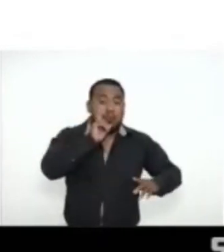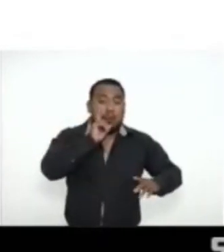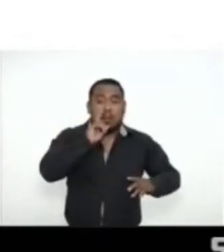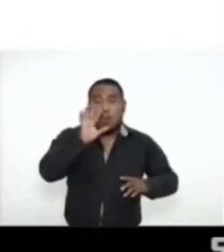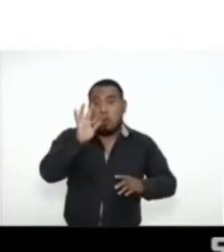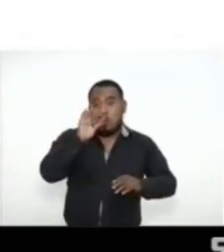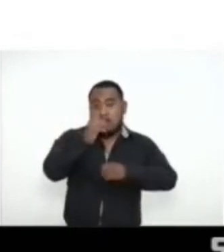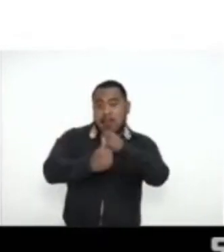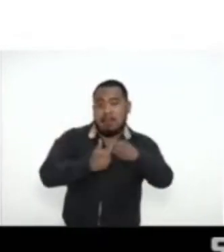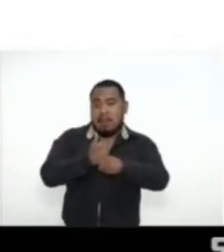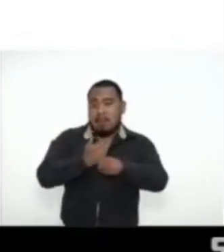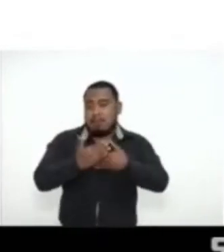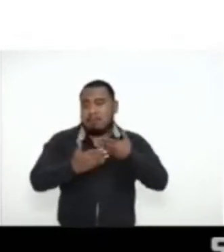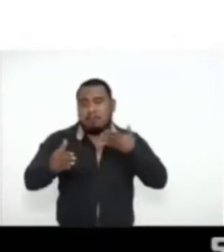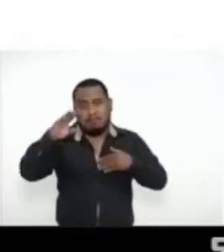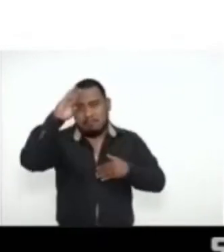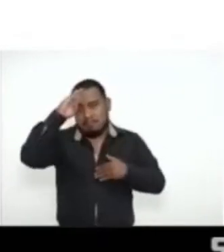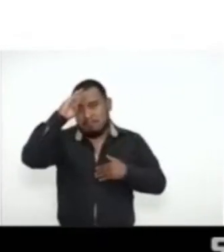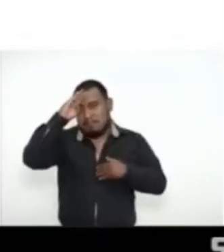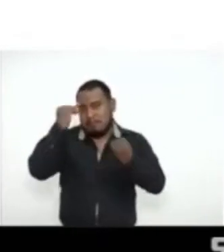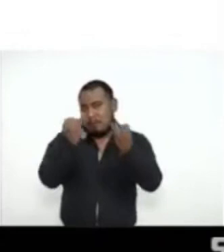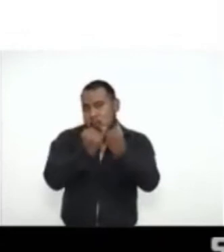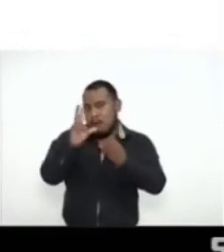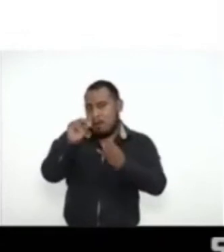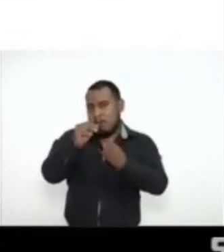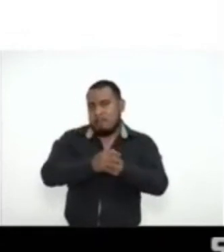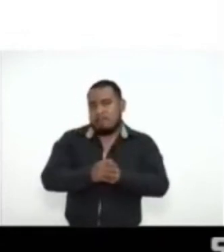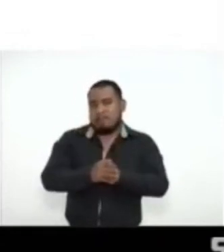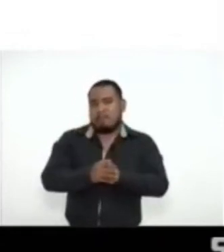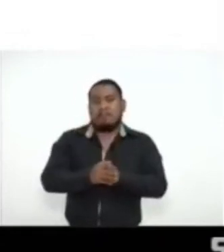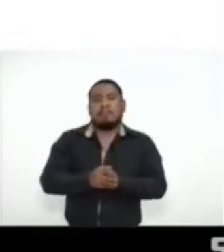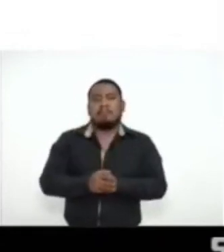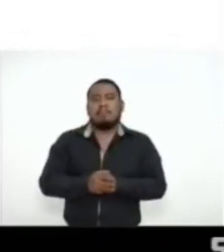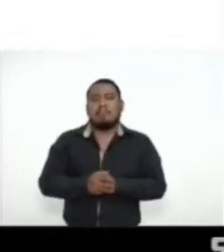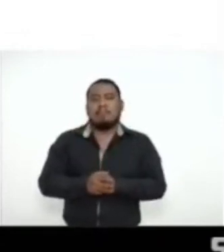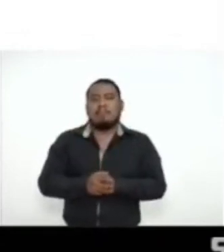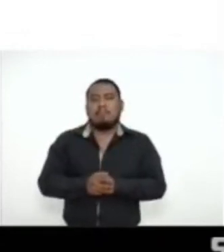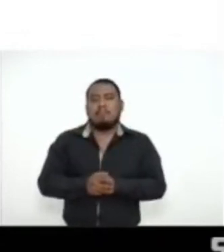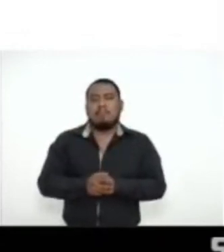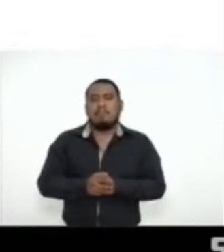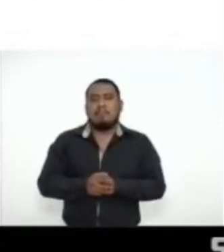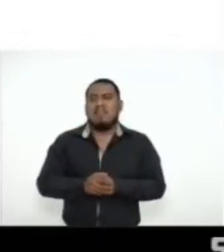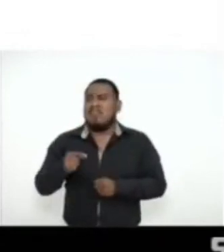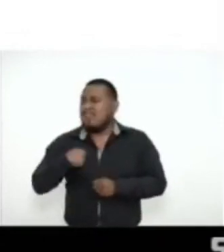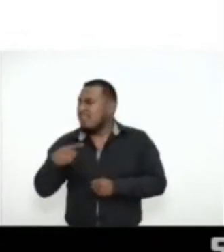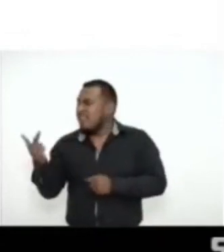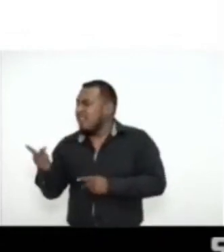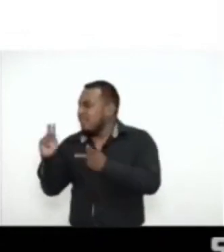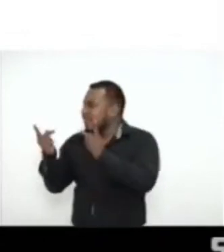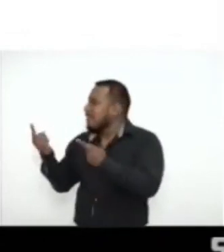los 40 ya no pensamos de corrido, ya decimos, ¿no? ¿De qué te estaba platicando,